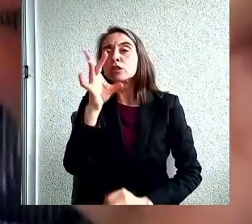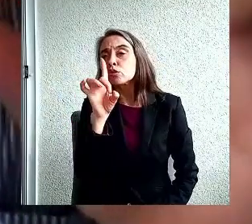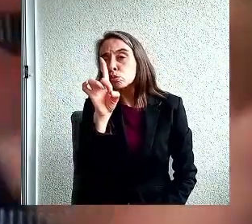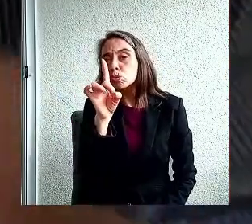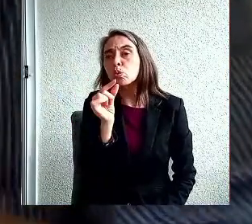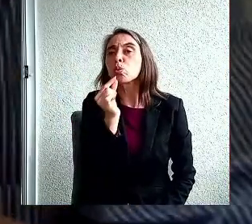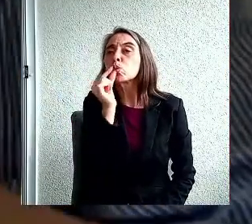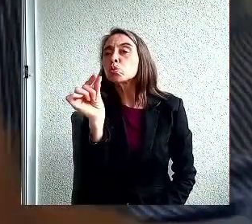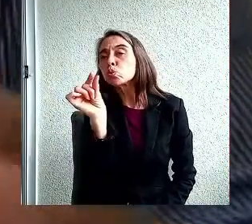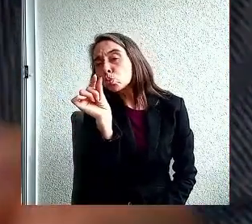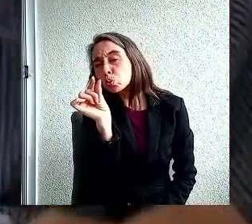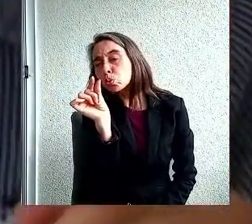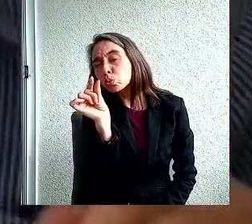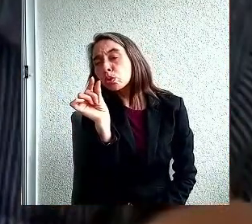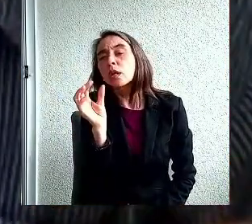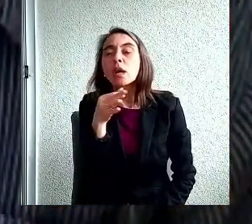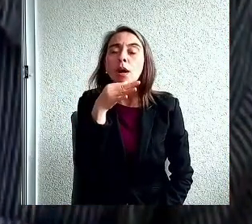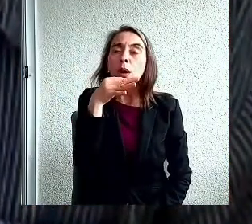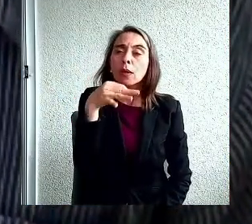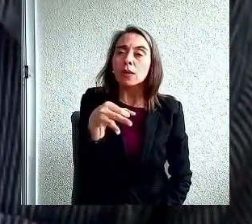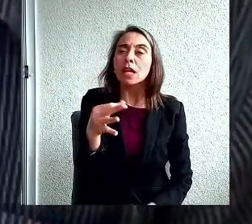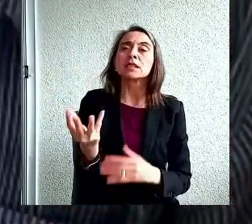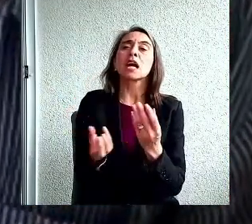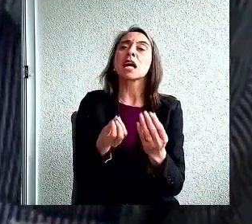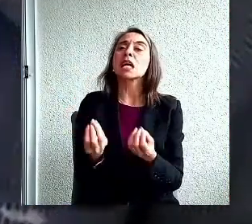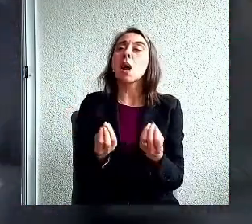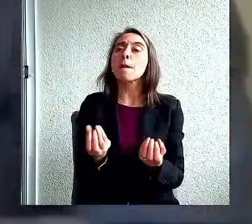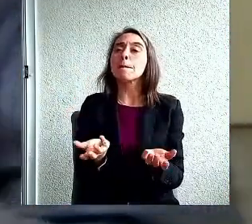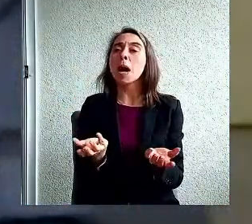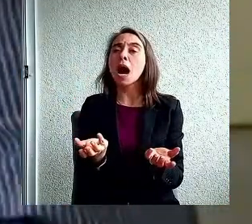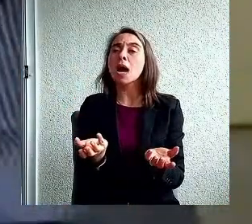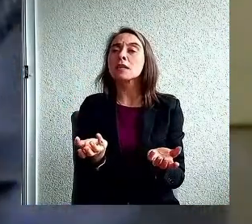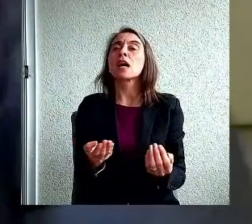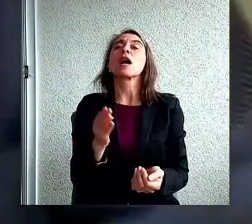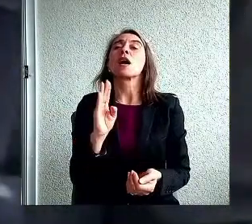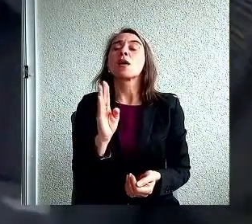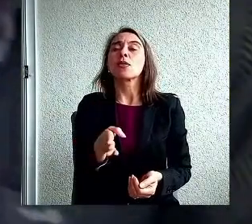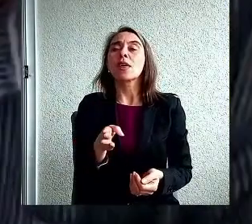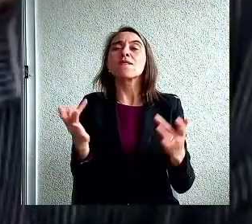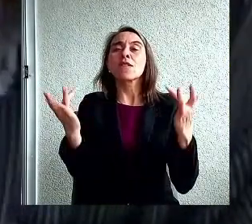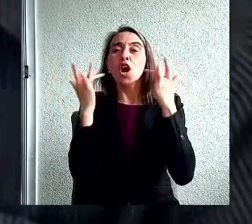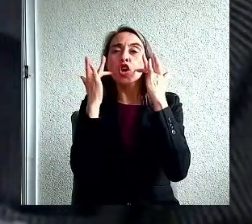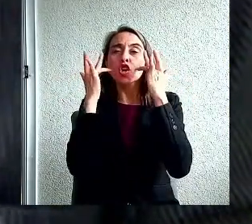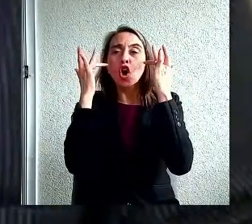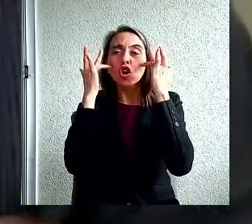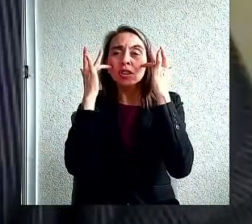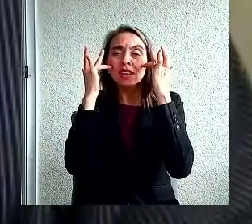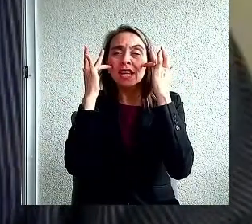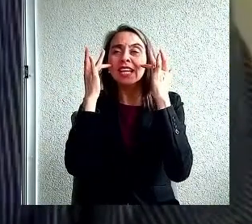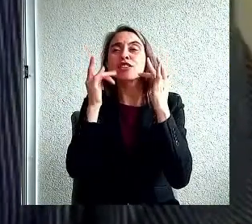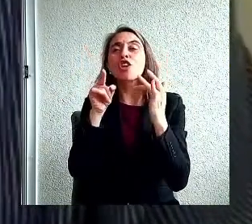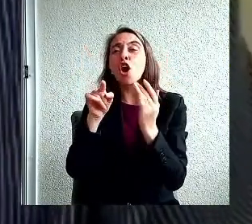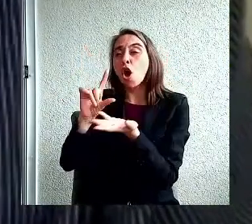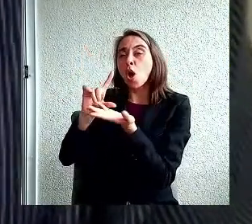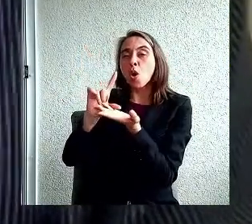está un poquito más calientito hacia el sur? Obviamente hay cosas que uno lo ve como